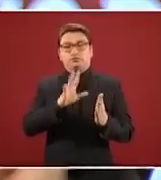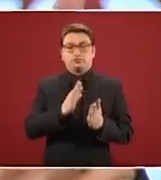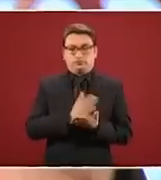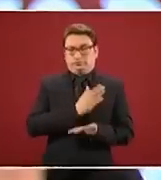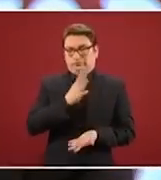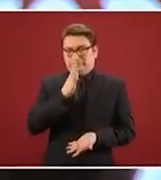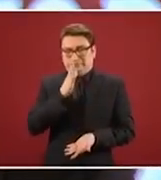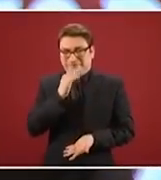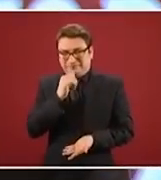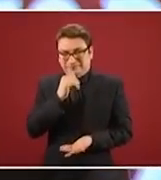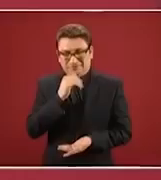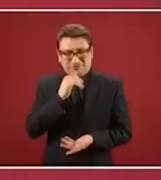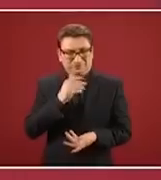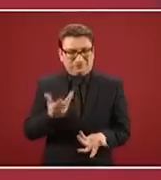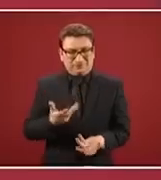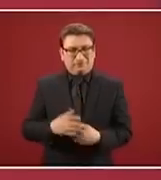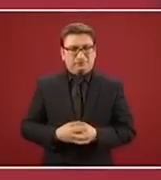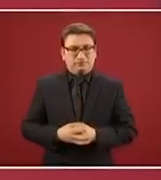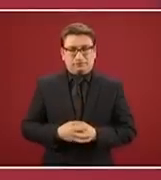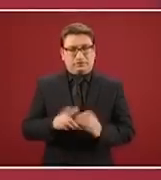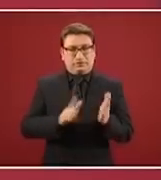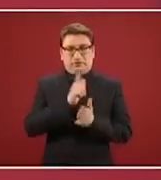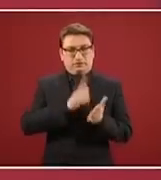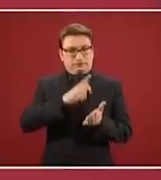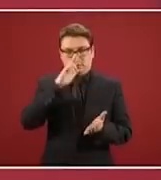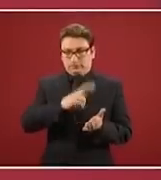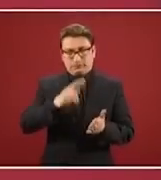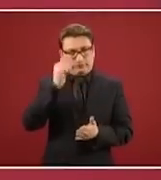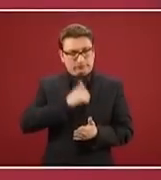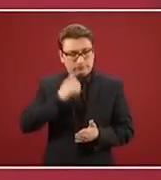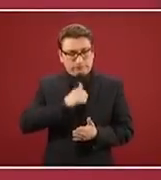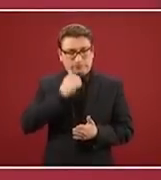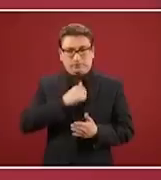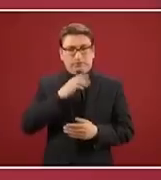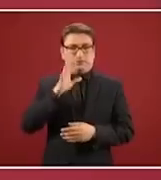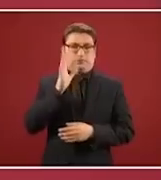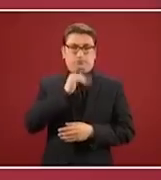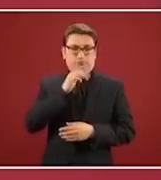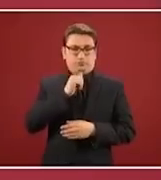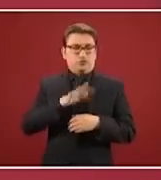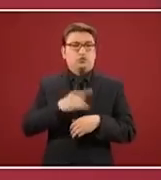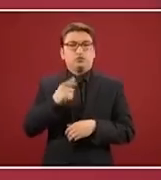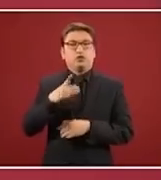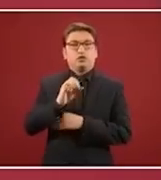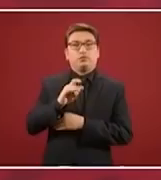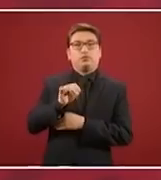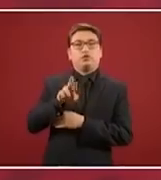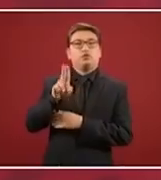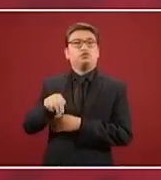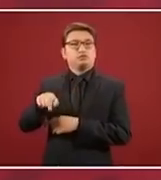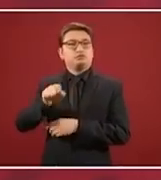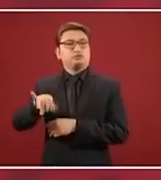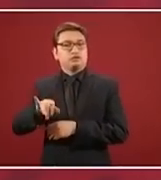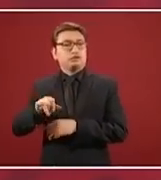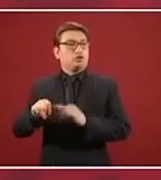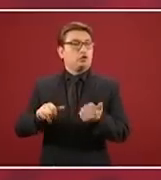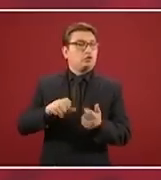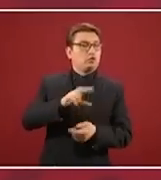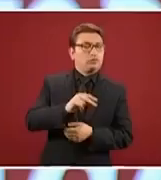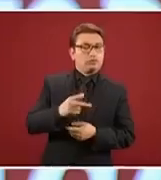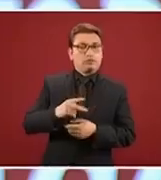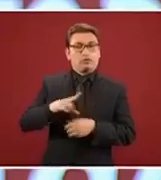lugar eso no lo puede hacer el email que es violar la ley y segundo no sería prudente porque porque ha cambiado sí entonces qué hacemos un país con